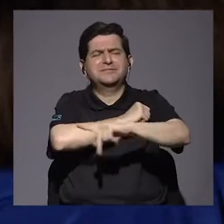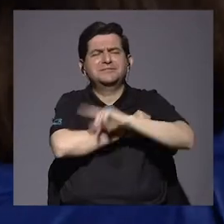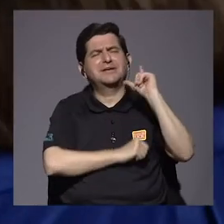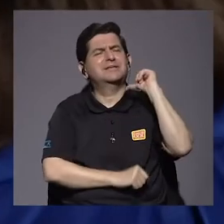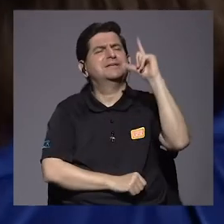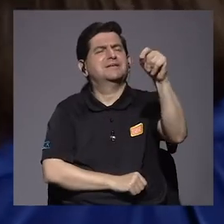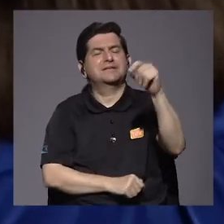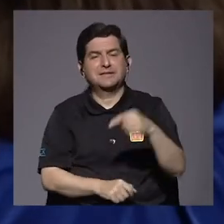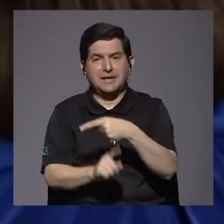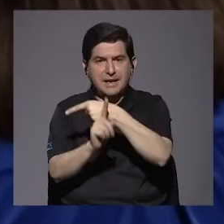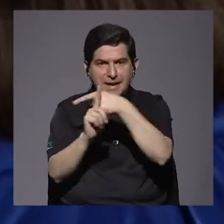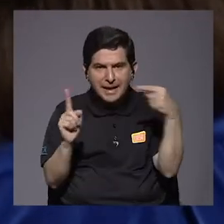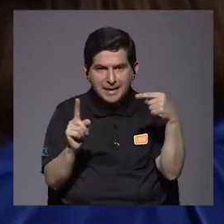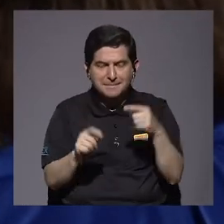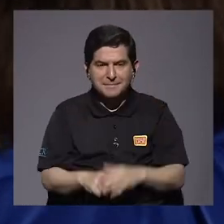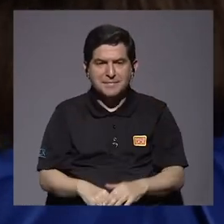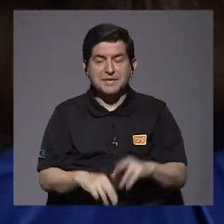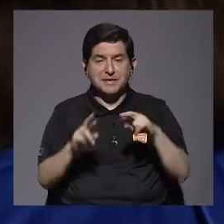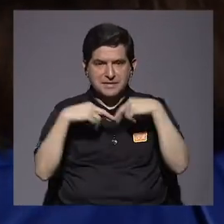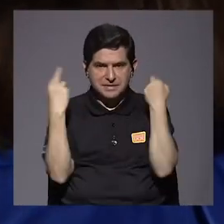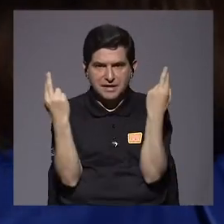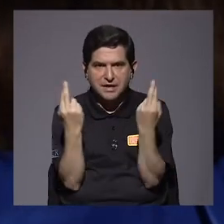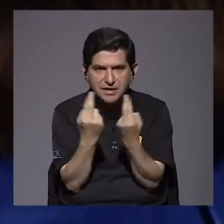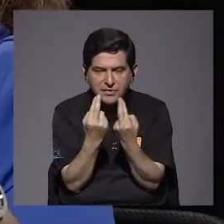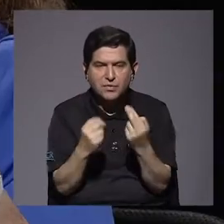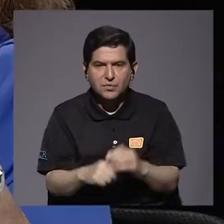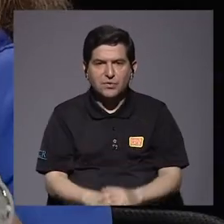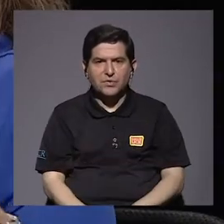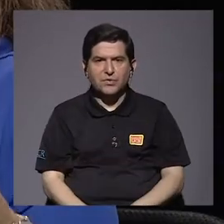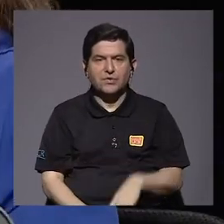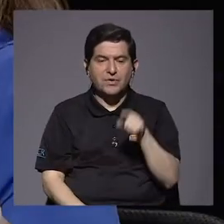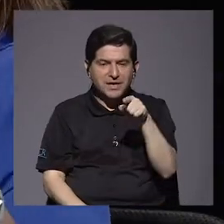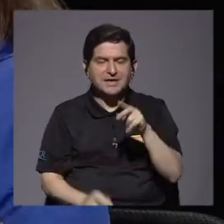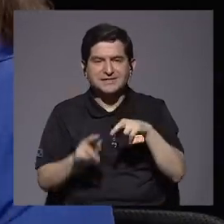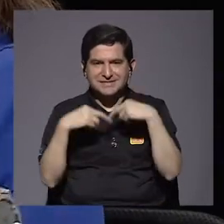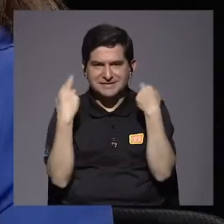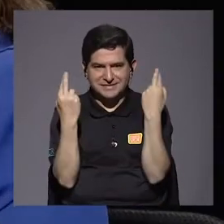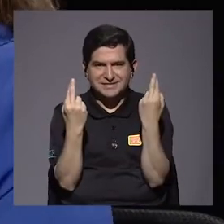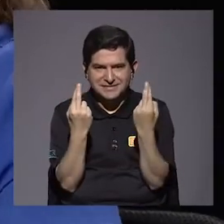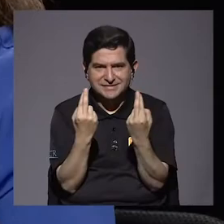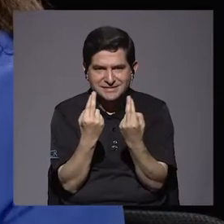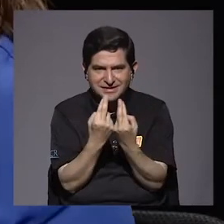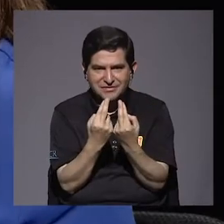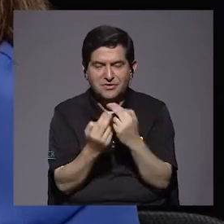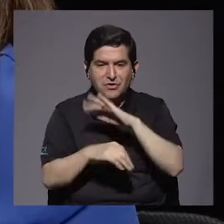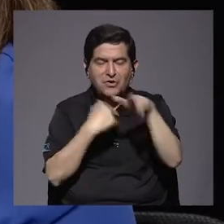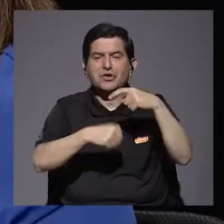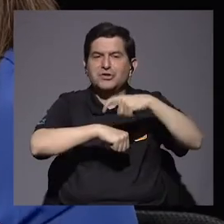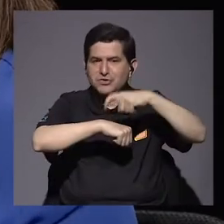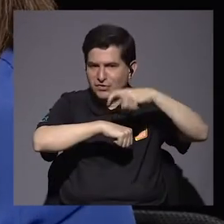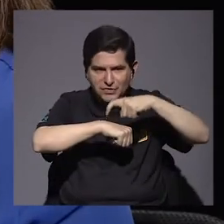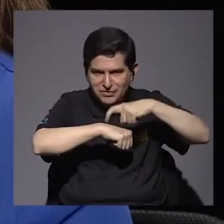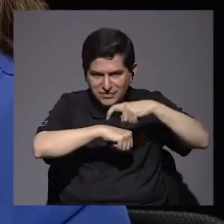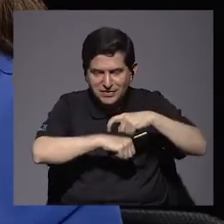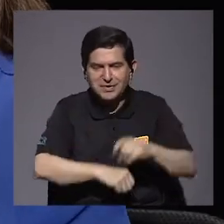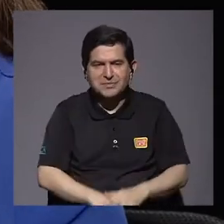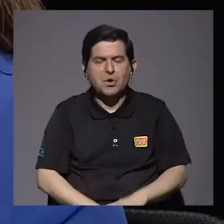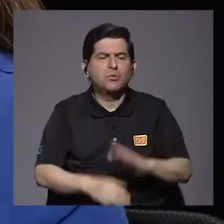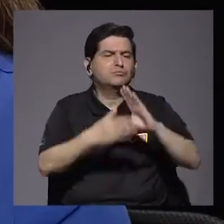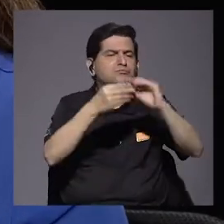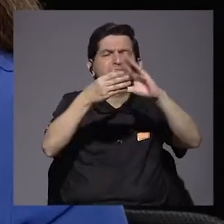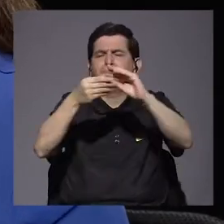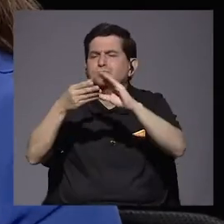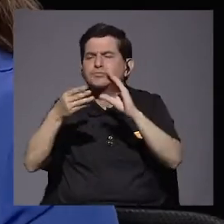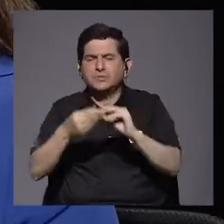la mitad de esa sesión fue una sesión, y la mitad de todo el tiempo de la sesión fue para